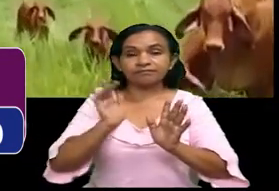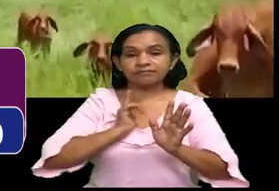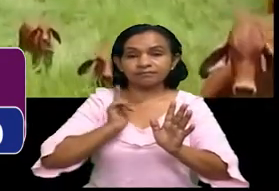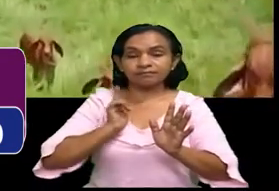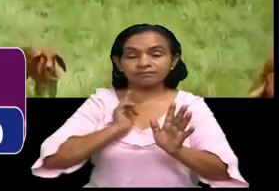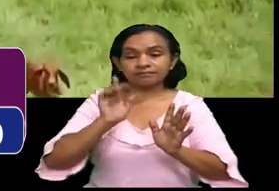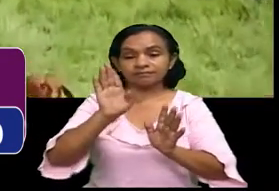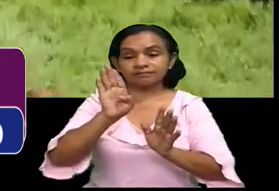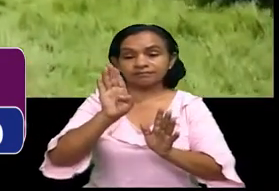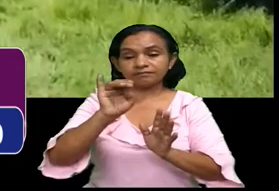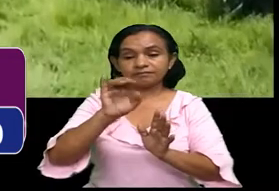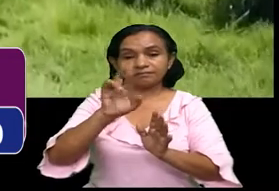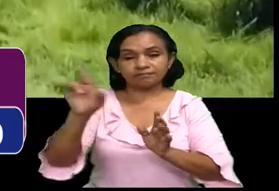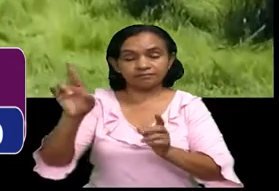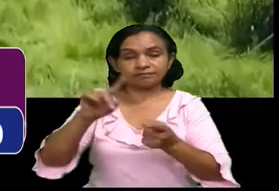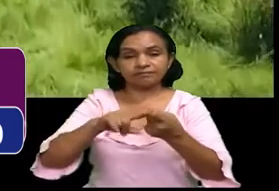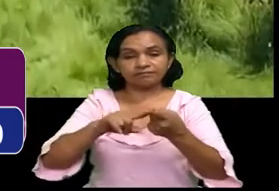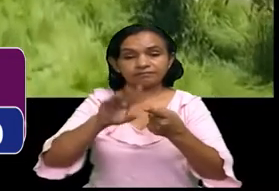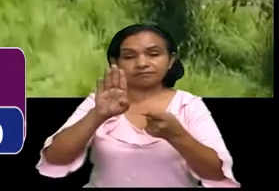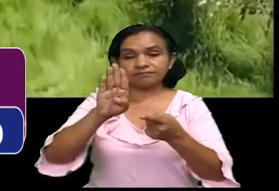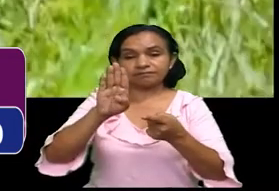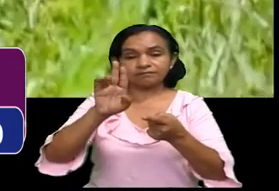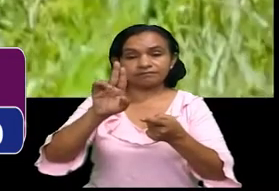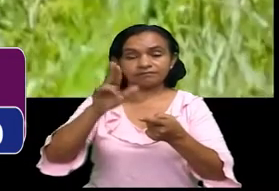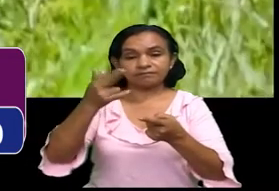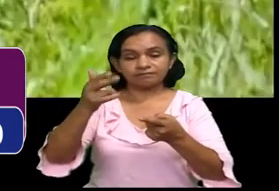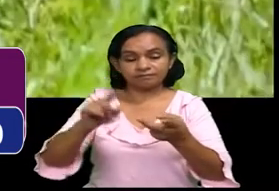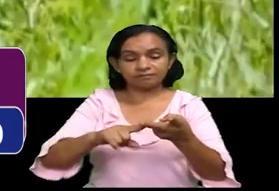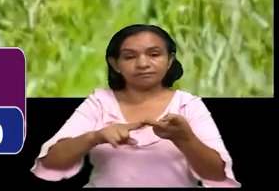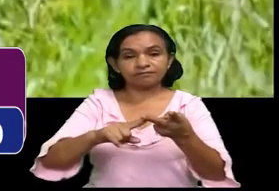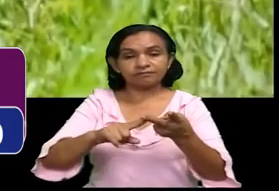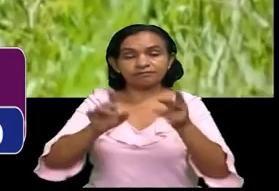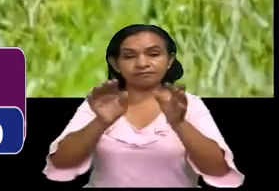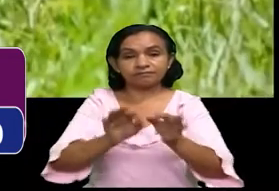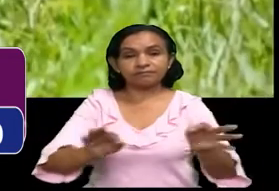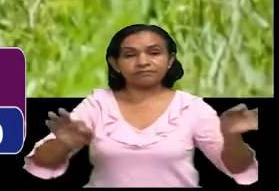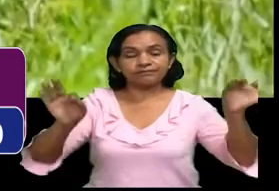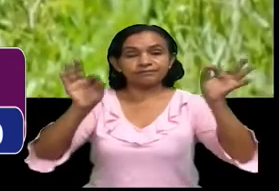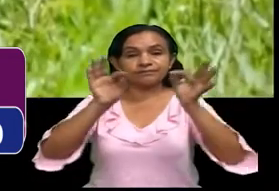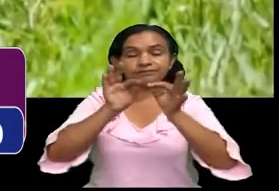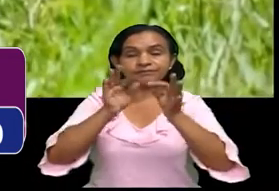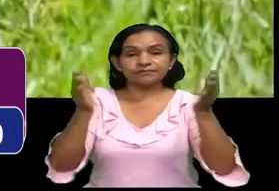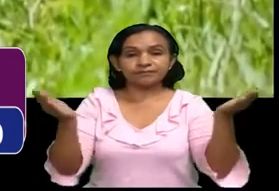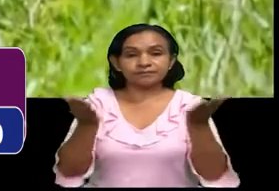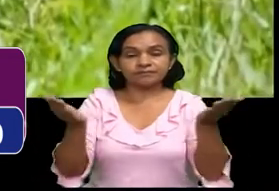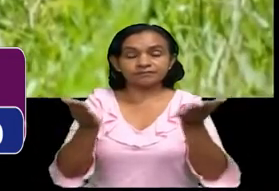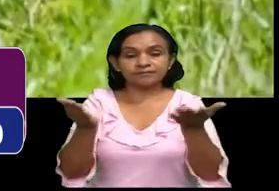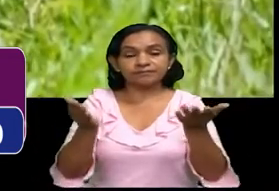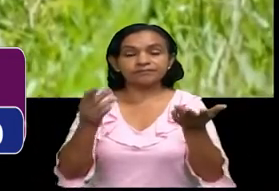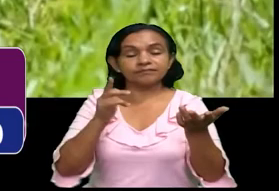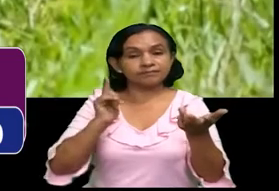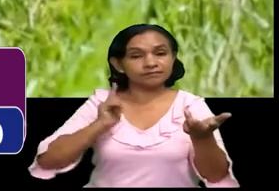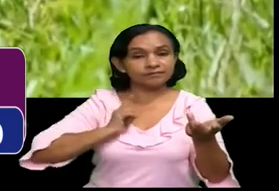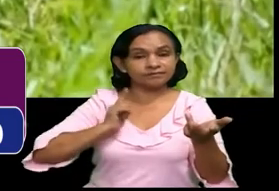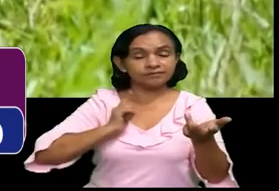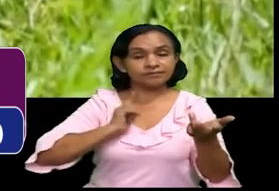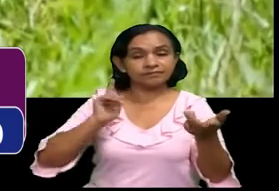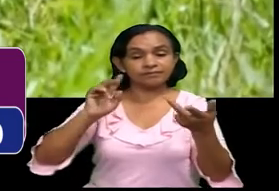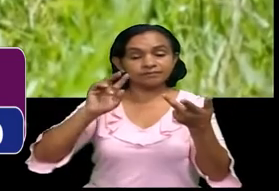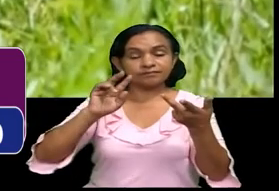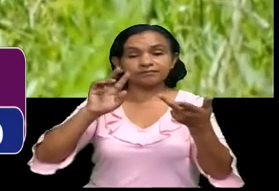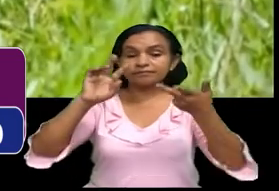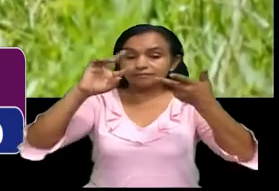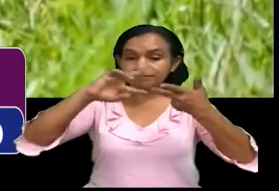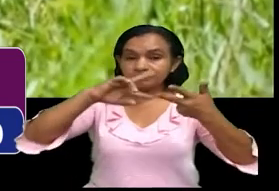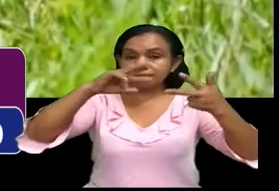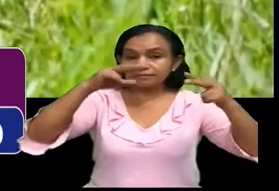Gir, raza Gucerat, que son razas muy importantes en convertir, digamos, la genética ganadera